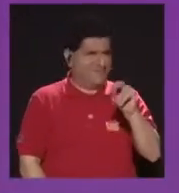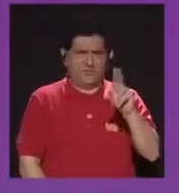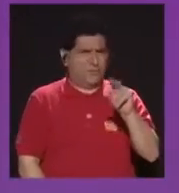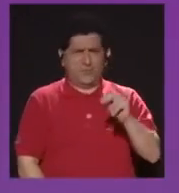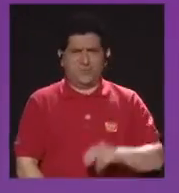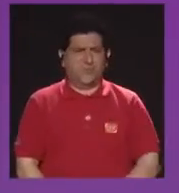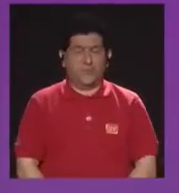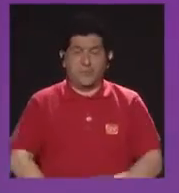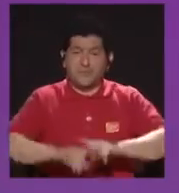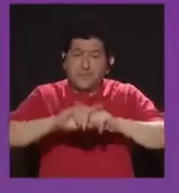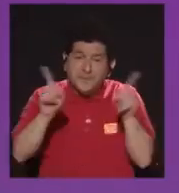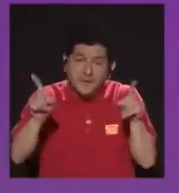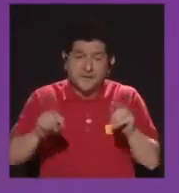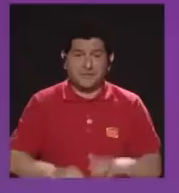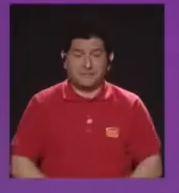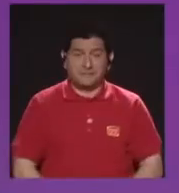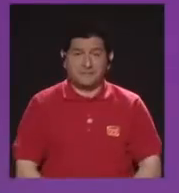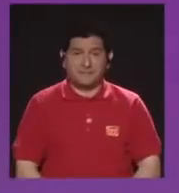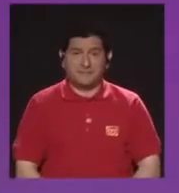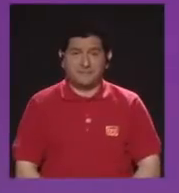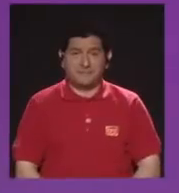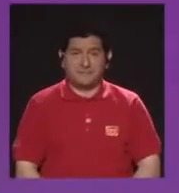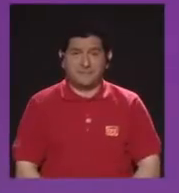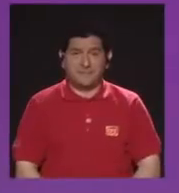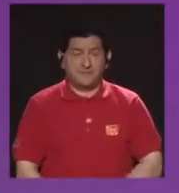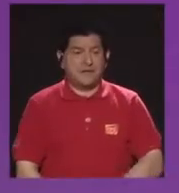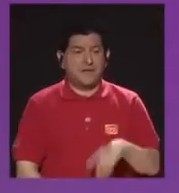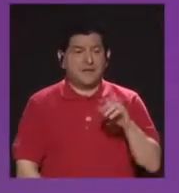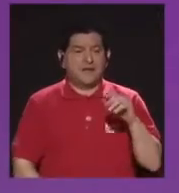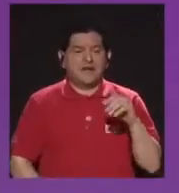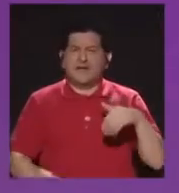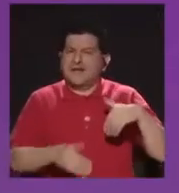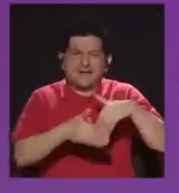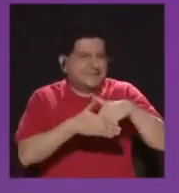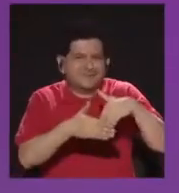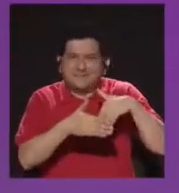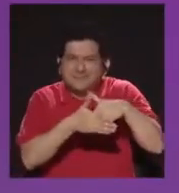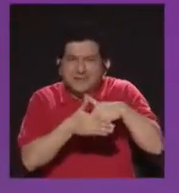pero sí que no se logre